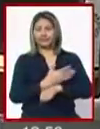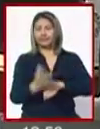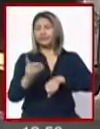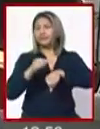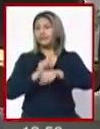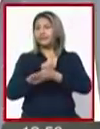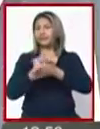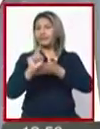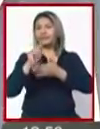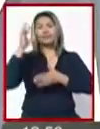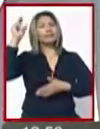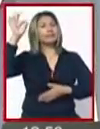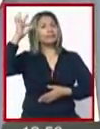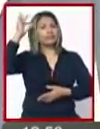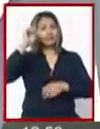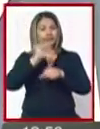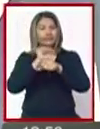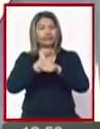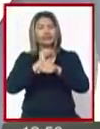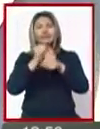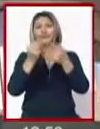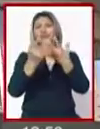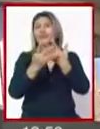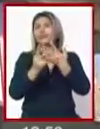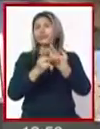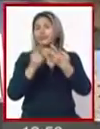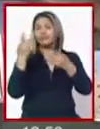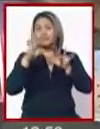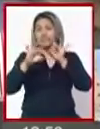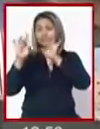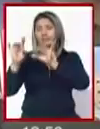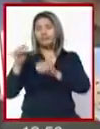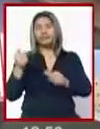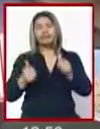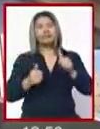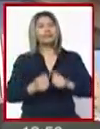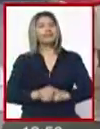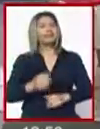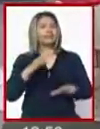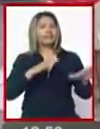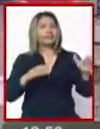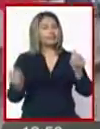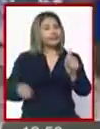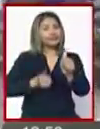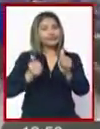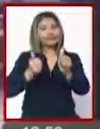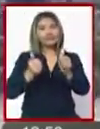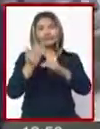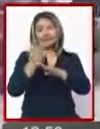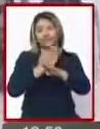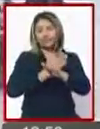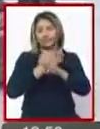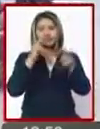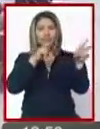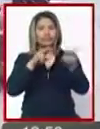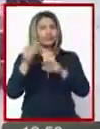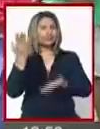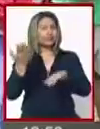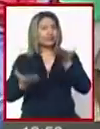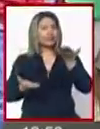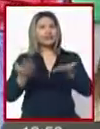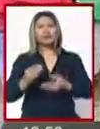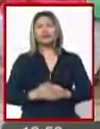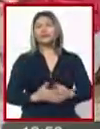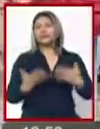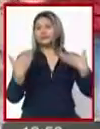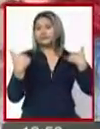esta semana, 27 fiscales trabajarán en Palmasola para la clasificación de los casos, para hacer el seguimiento de los procesos y ver la posibilidad